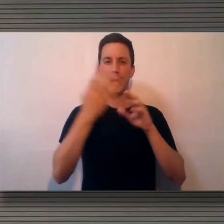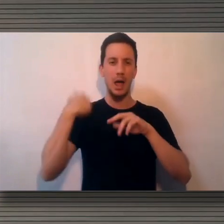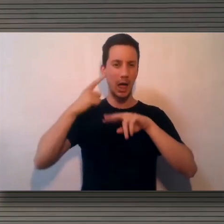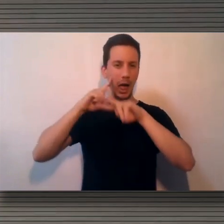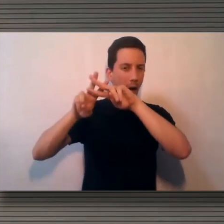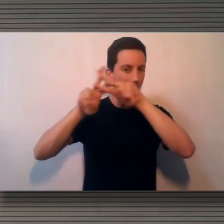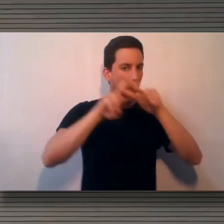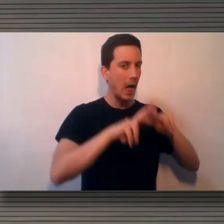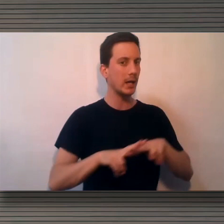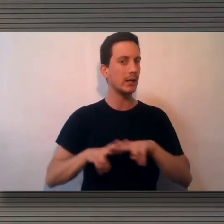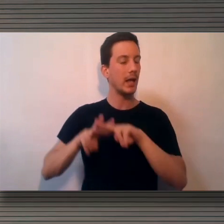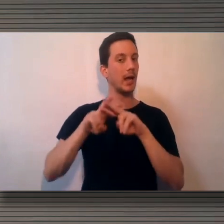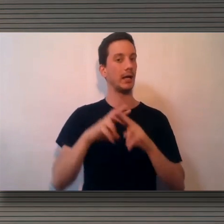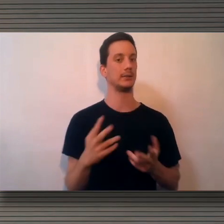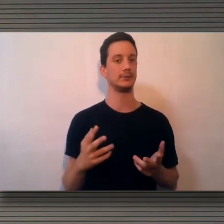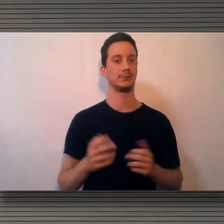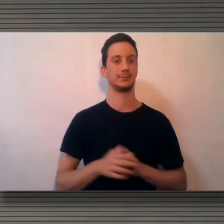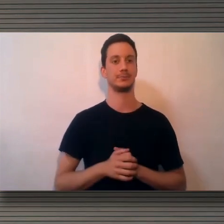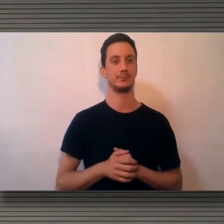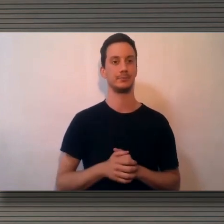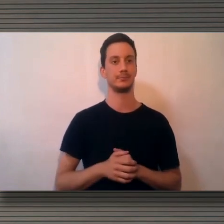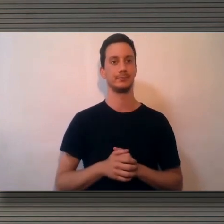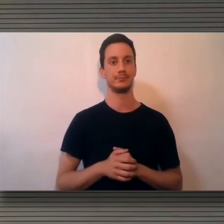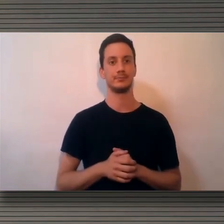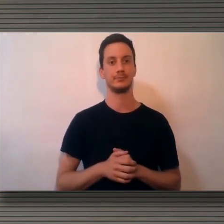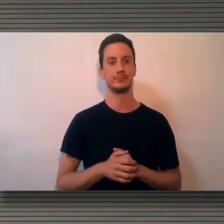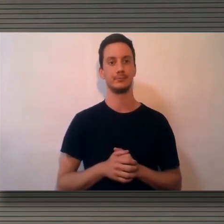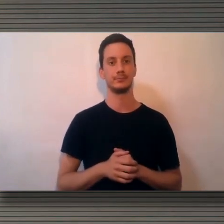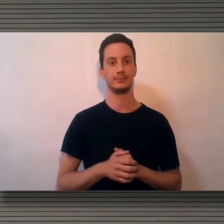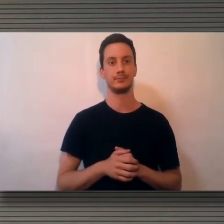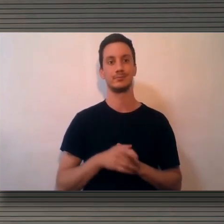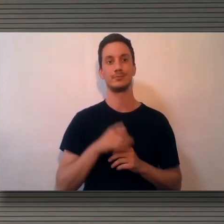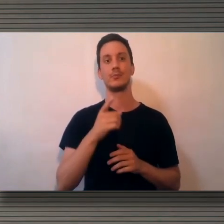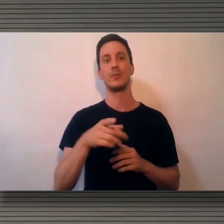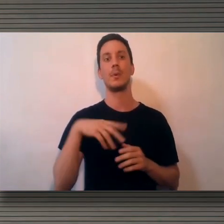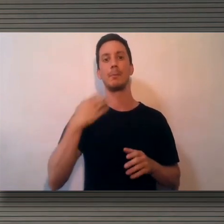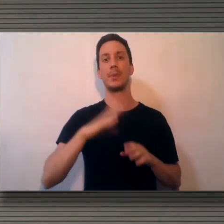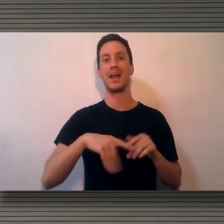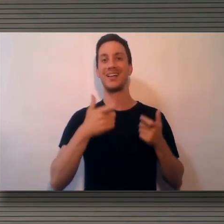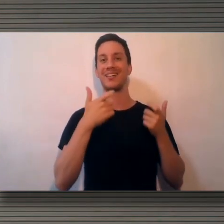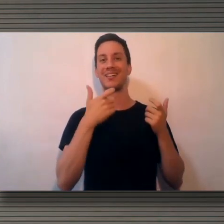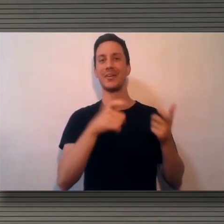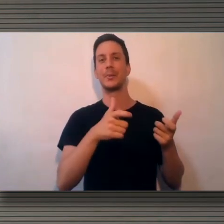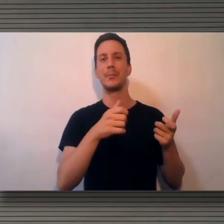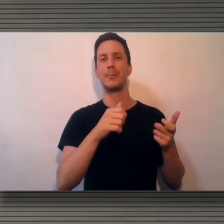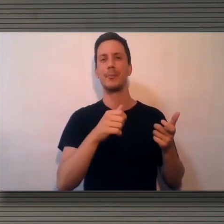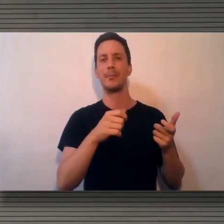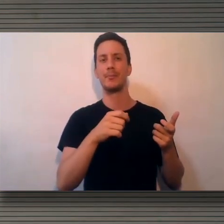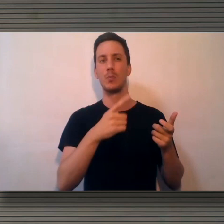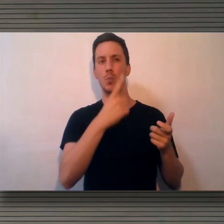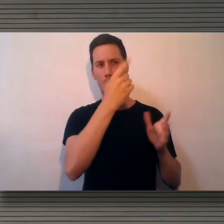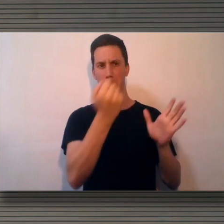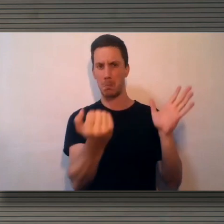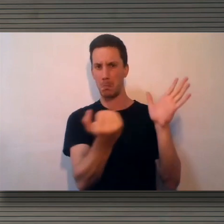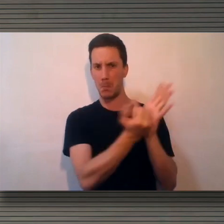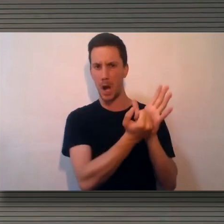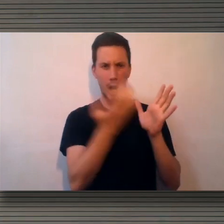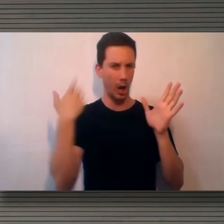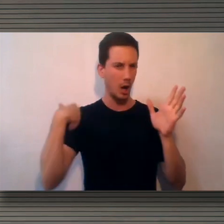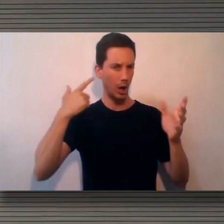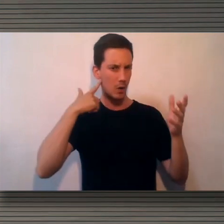análisis. eh, para dejar en mal lugar realmente una gran marca